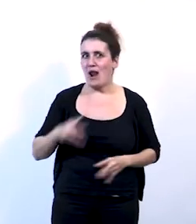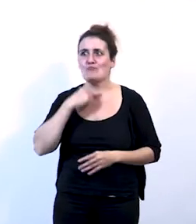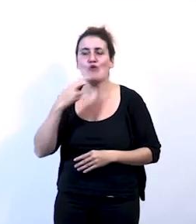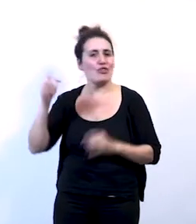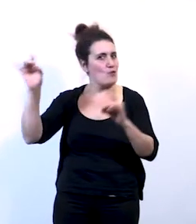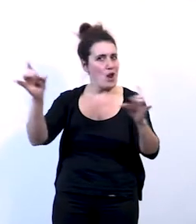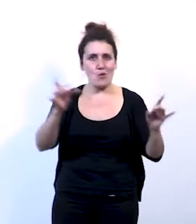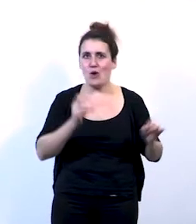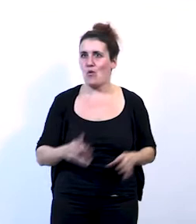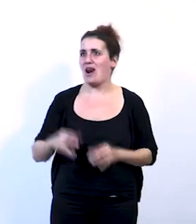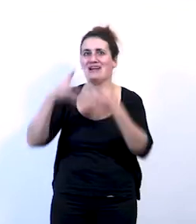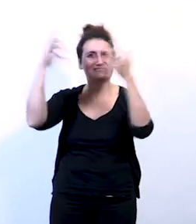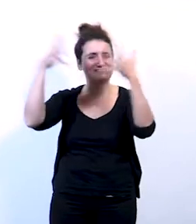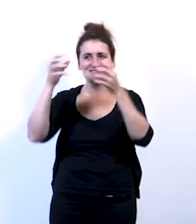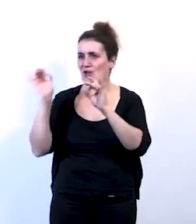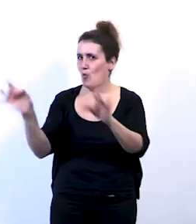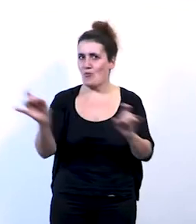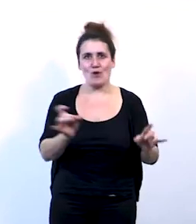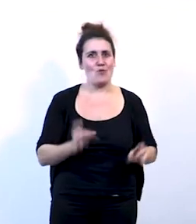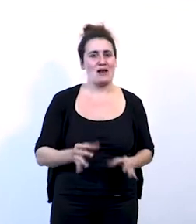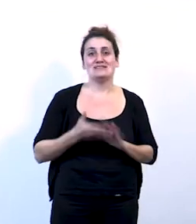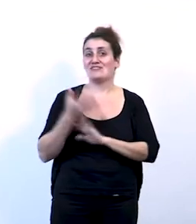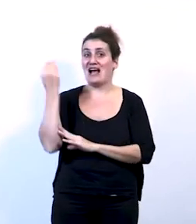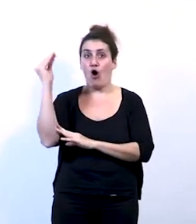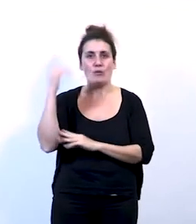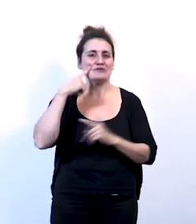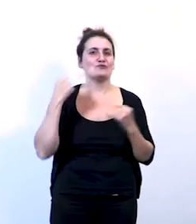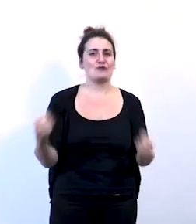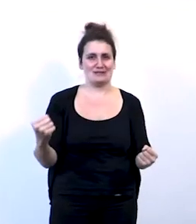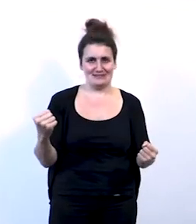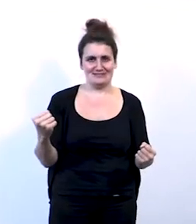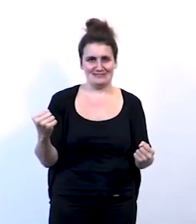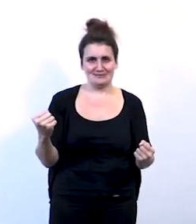y los mismos mensajes. Entonces son jóvenes fuertes.